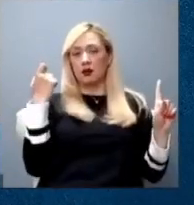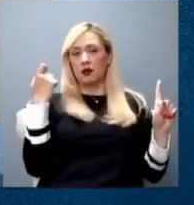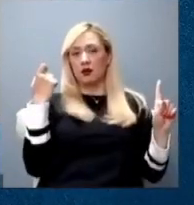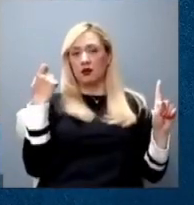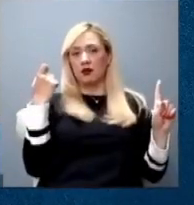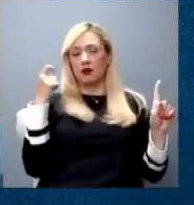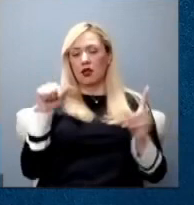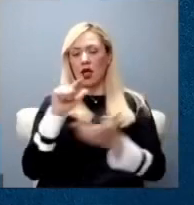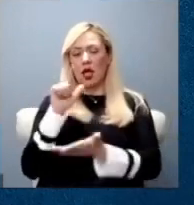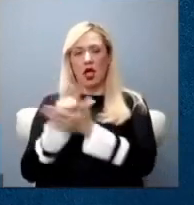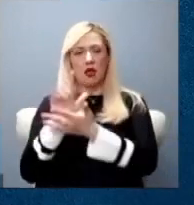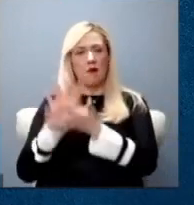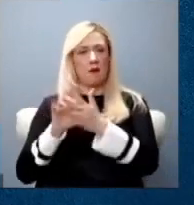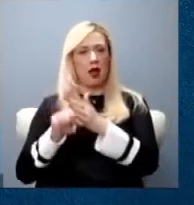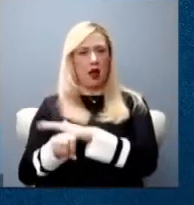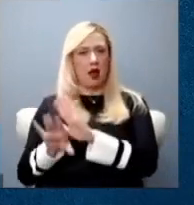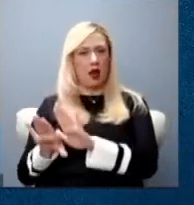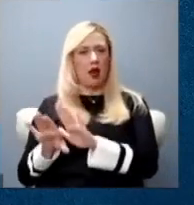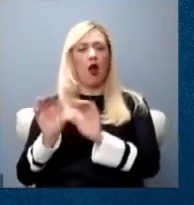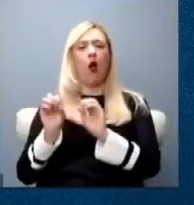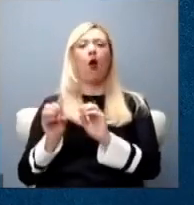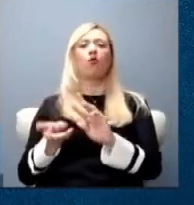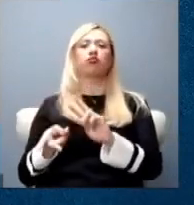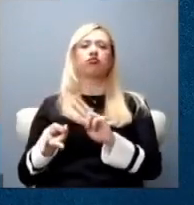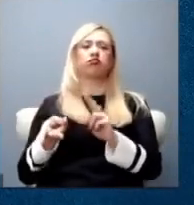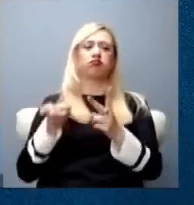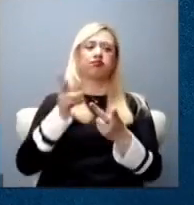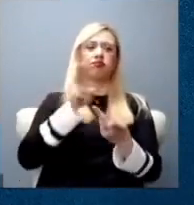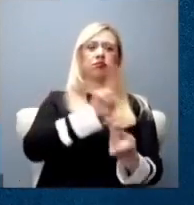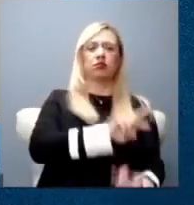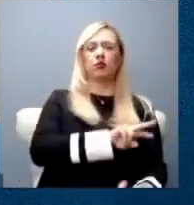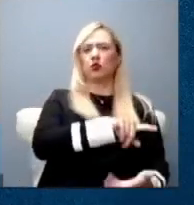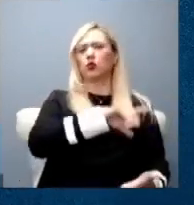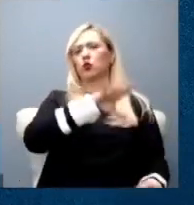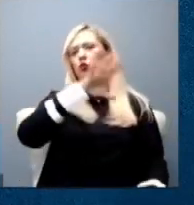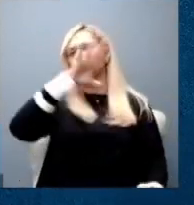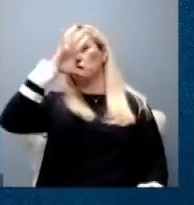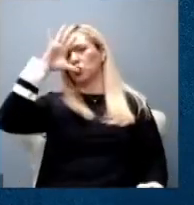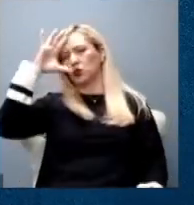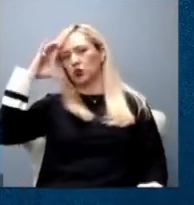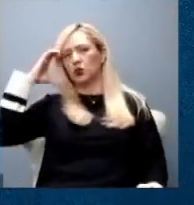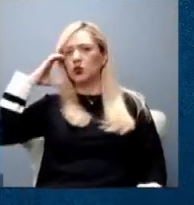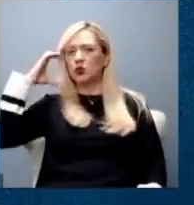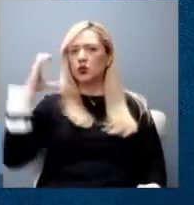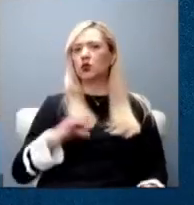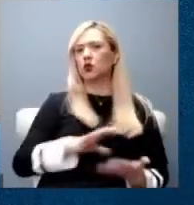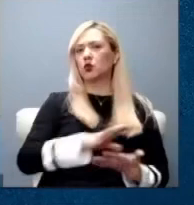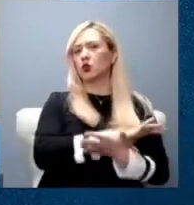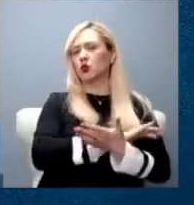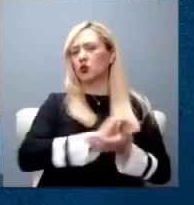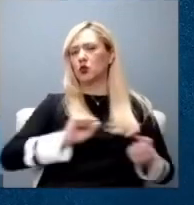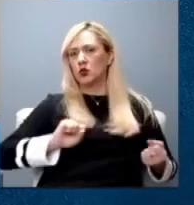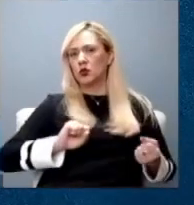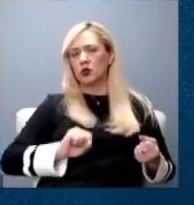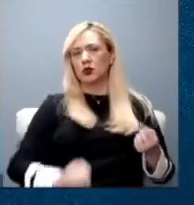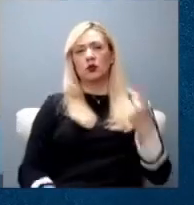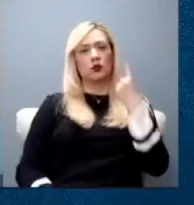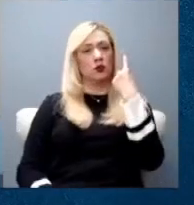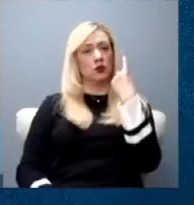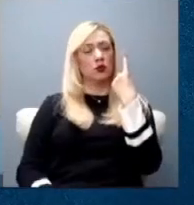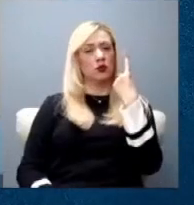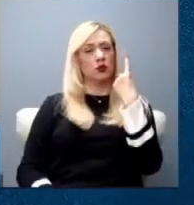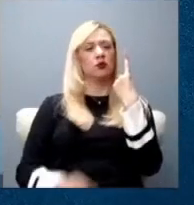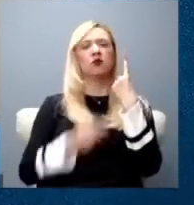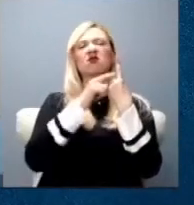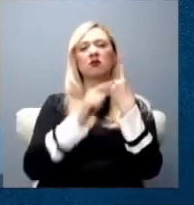Penal a que ese asesinato se convierta en un crimen de lesa humanidad de acuerdo con el artículo 7 del Estatuto de Roma? Uno, en primer lugar, son 3 requisitos: que